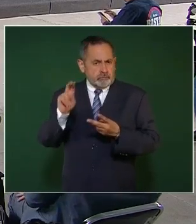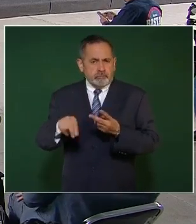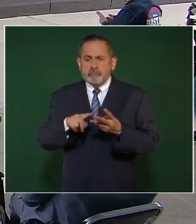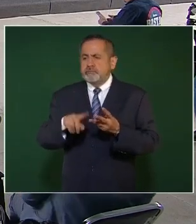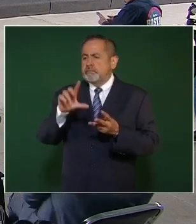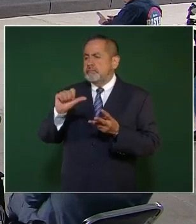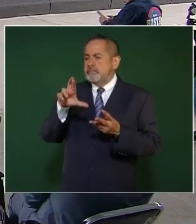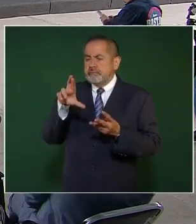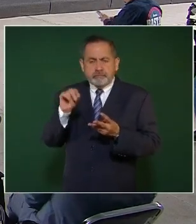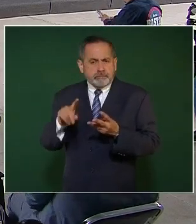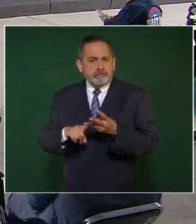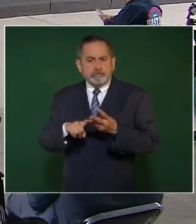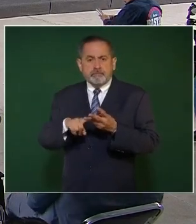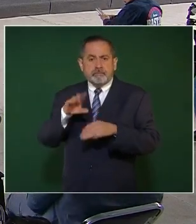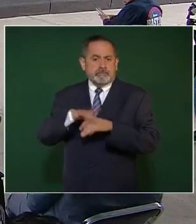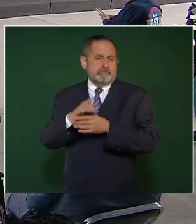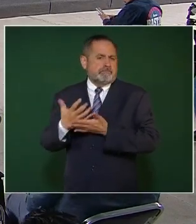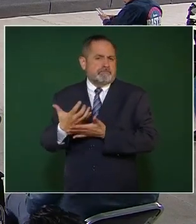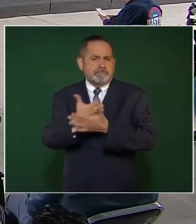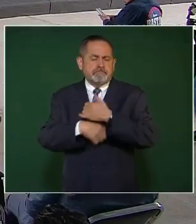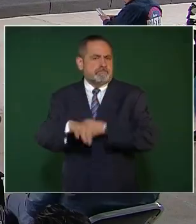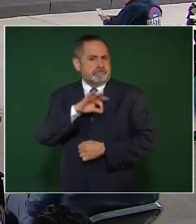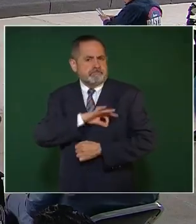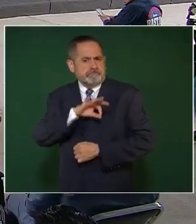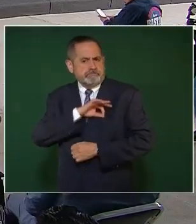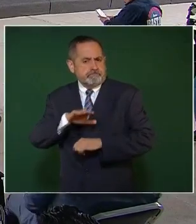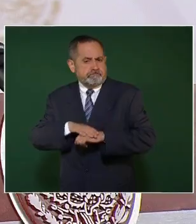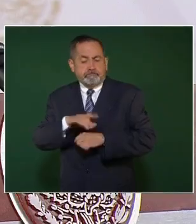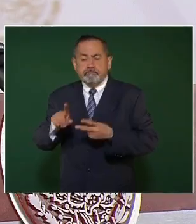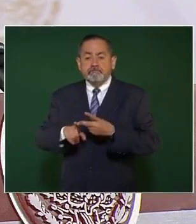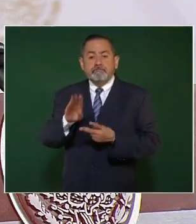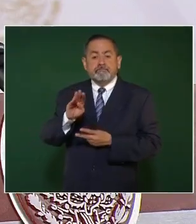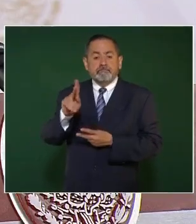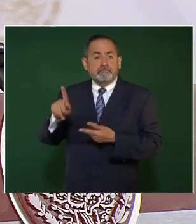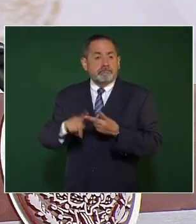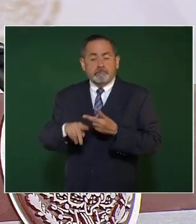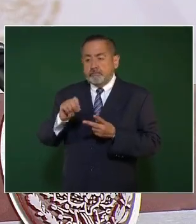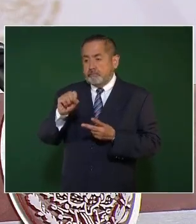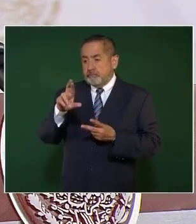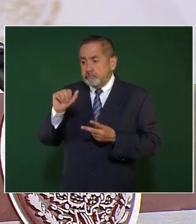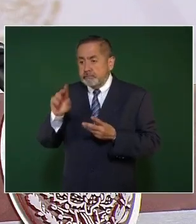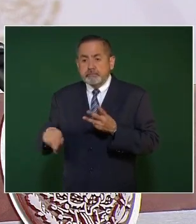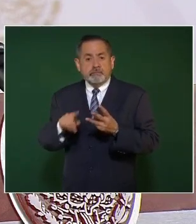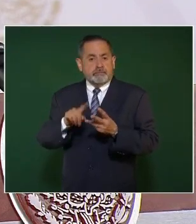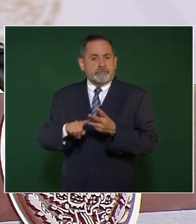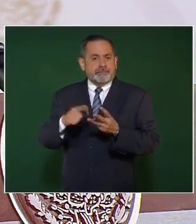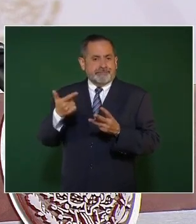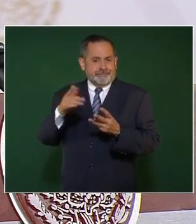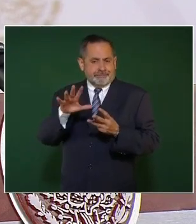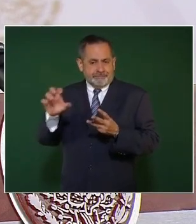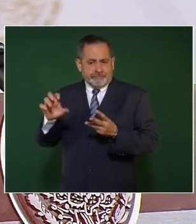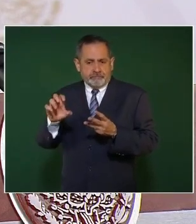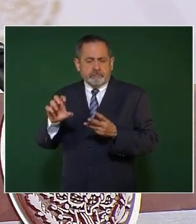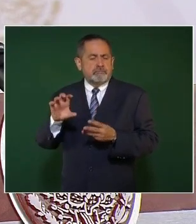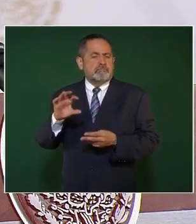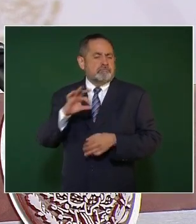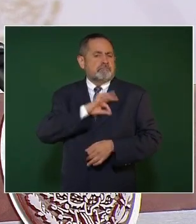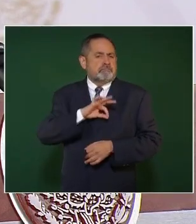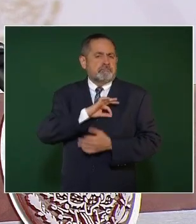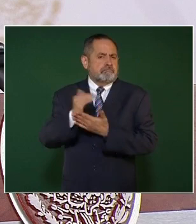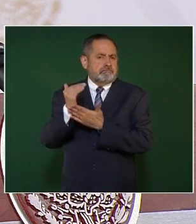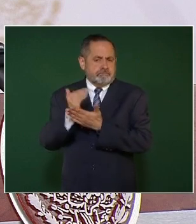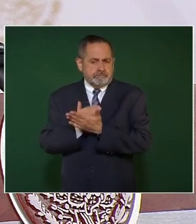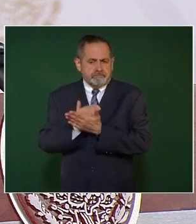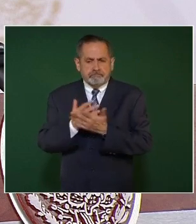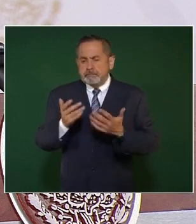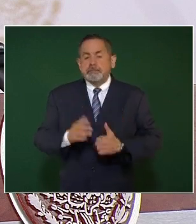aquellas con mayores indicadores de ganancia y ABP, Orsan y G500 con indicadores de ganancias más bajos.